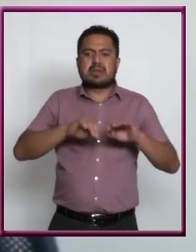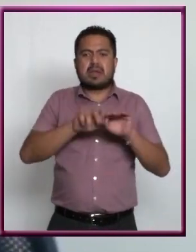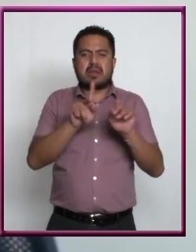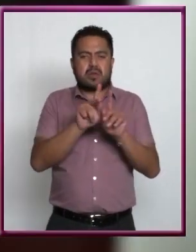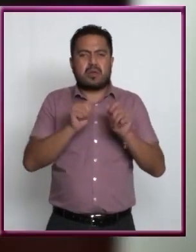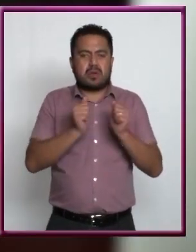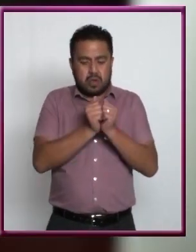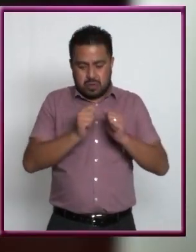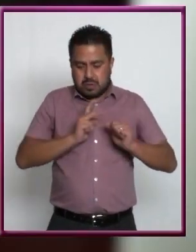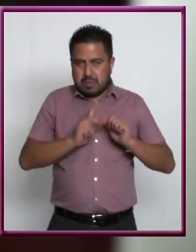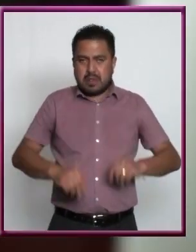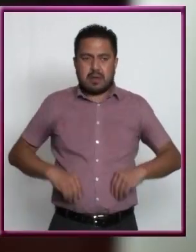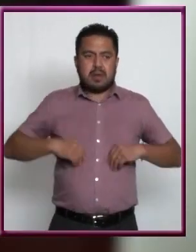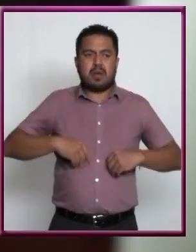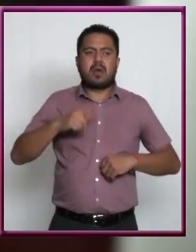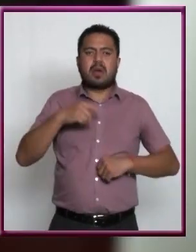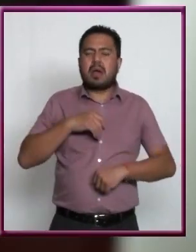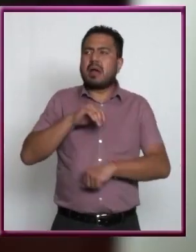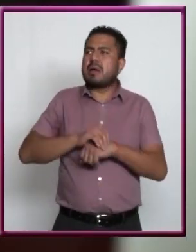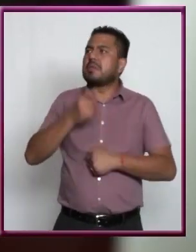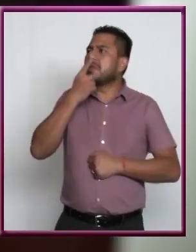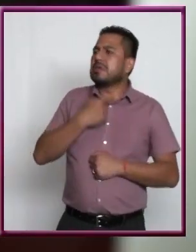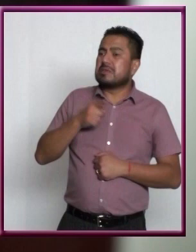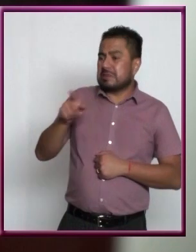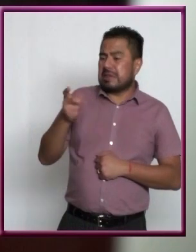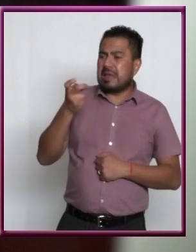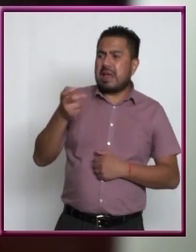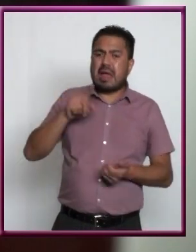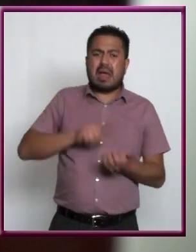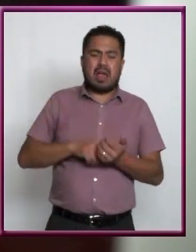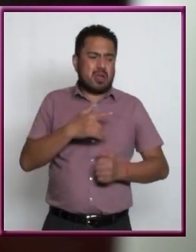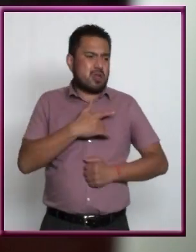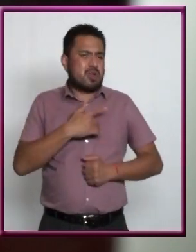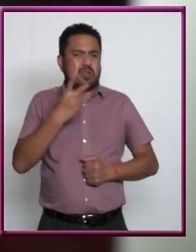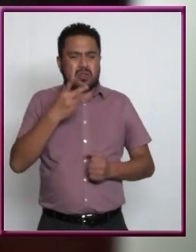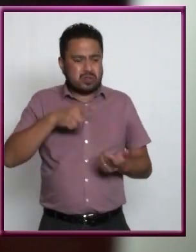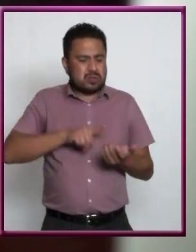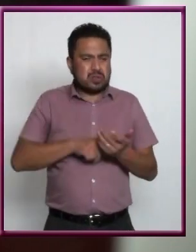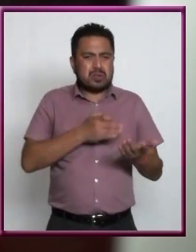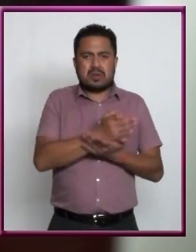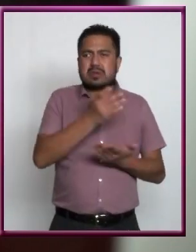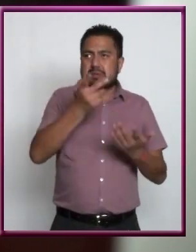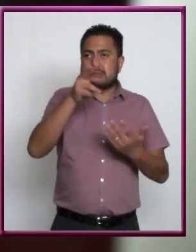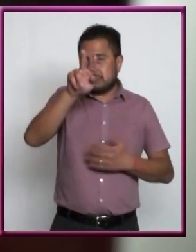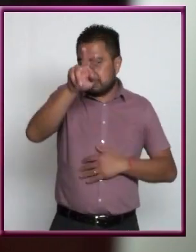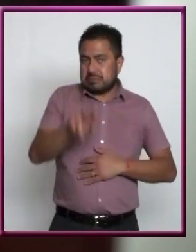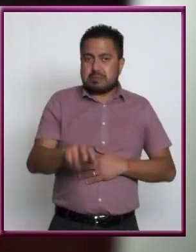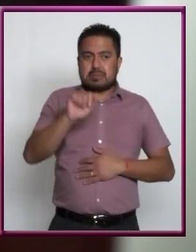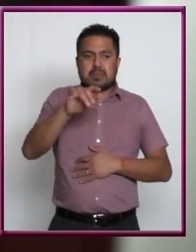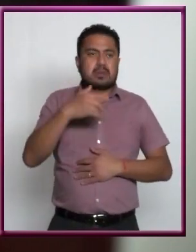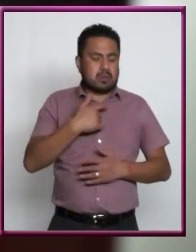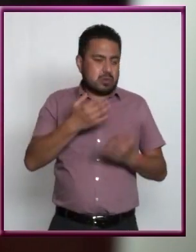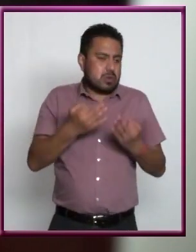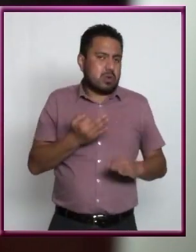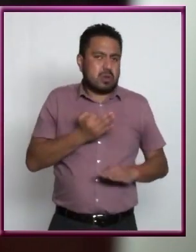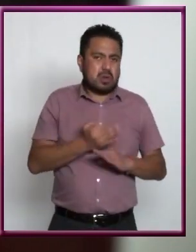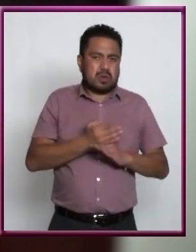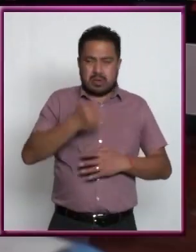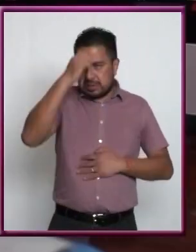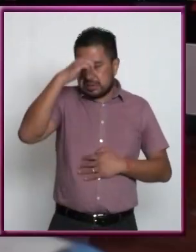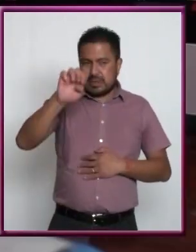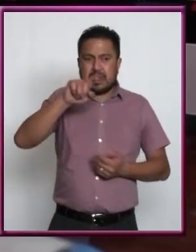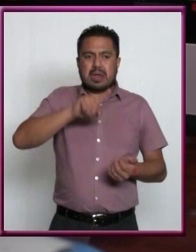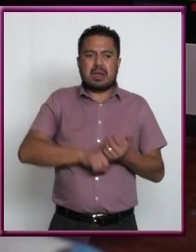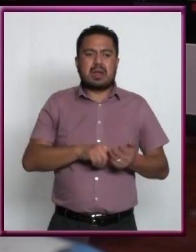en mi vida. Pues un amigo me dijo, pues es que tú en realidad tienes un corazón en dos orillas y en realidad es verdad. Yo ya soy, cuando estoy en